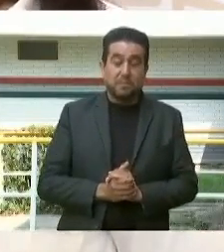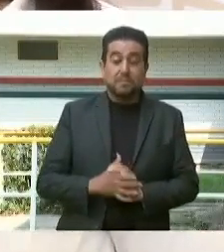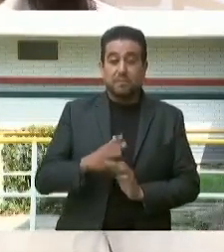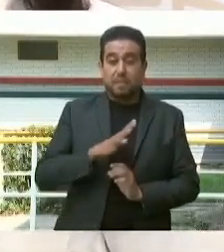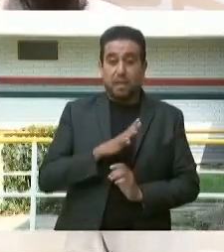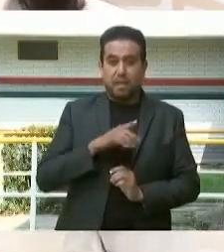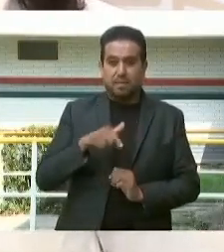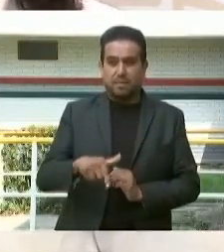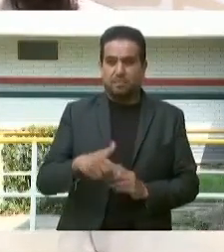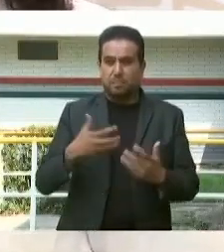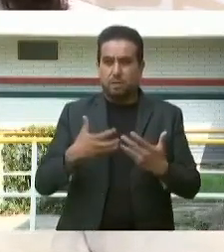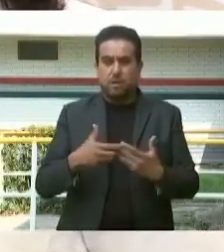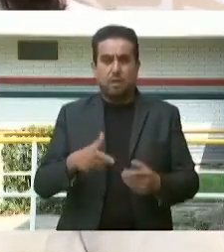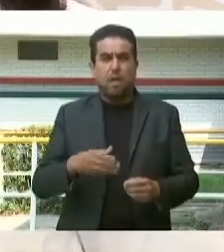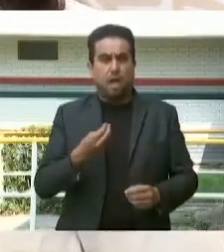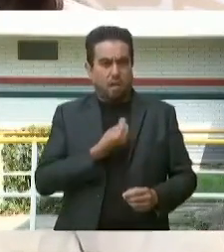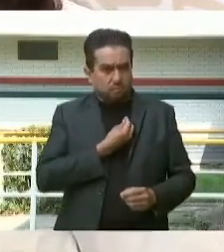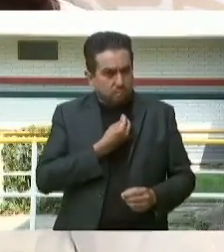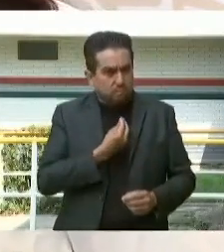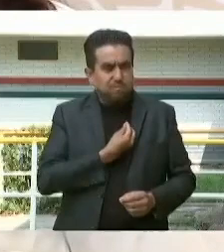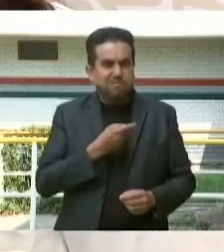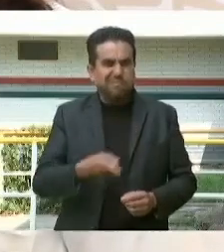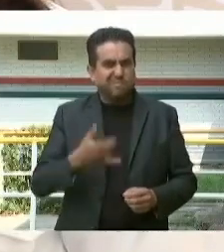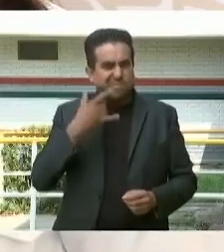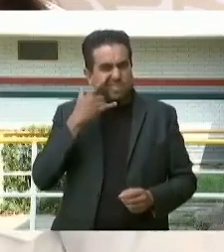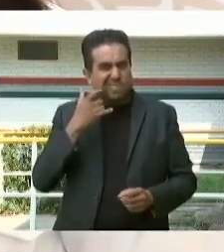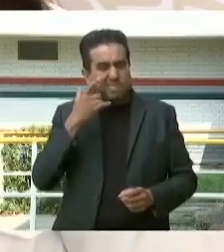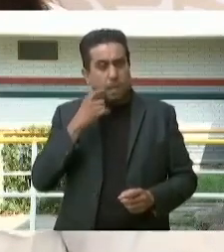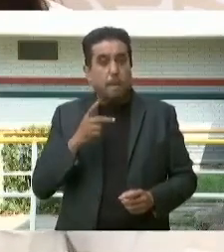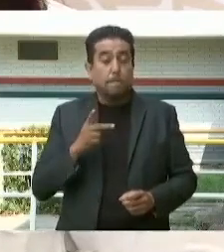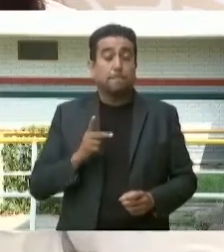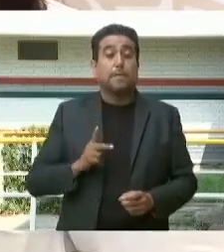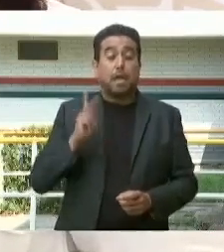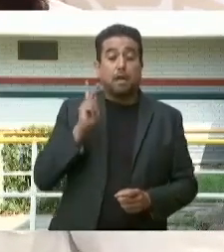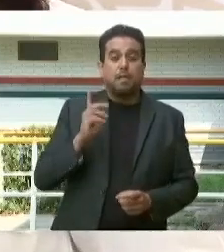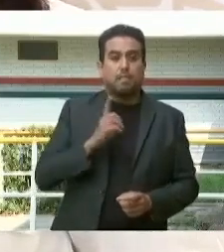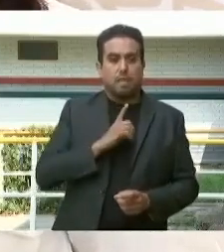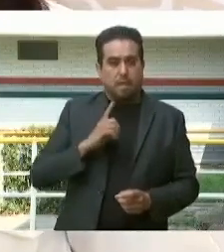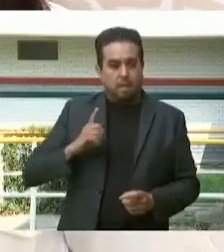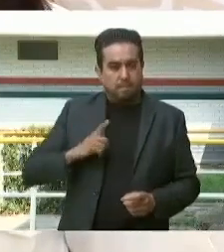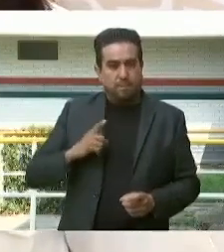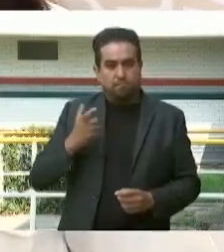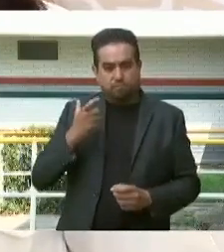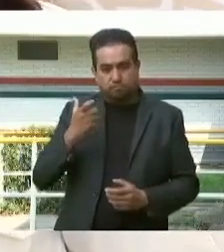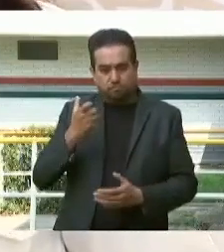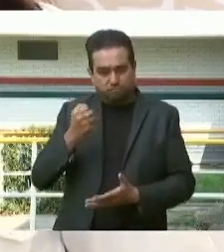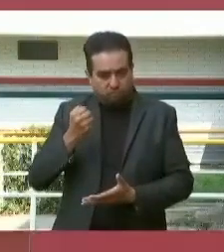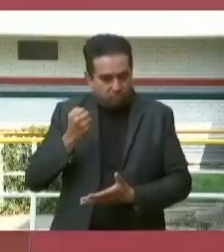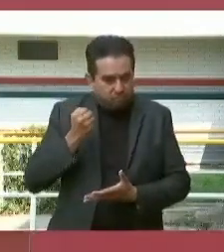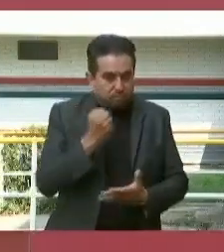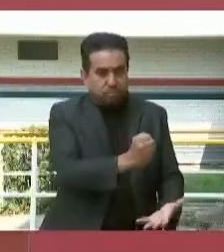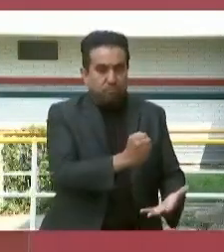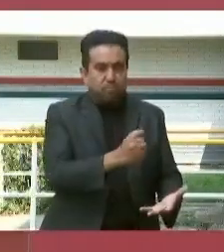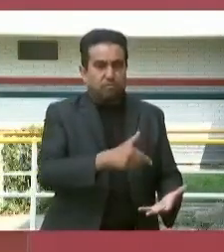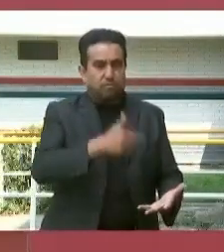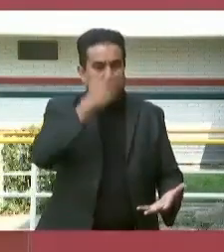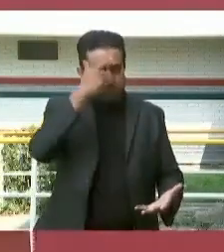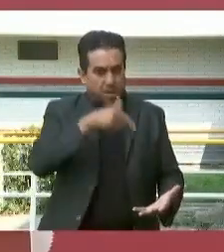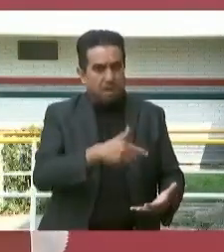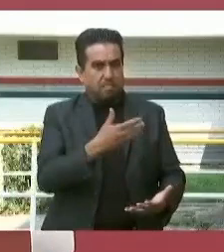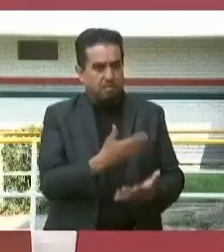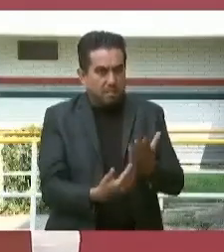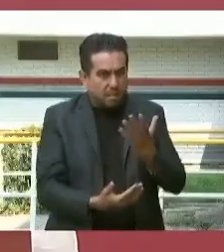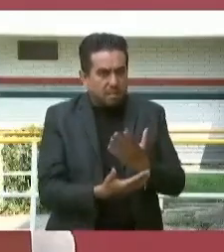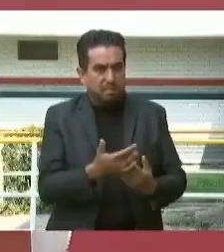nobles aguanta pero teníamos que meterle recursos financiamiento trabajo